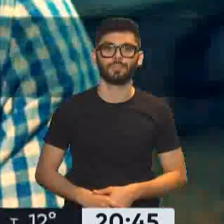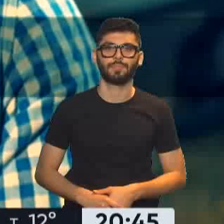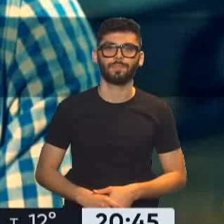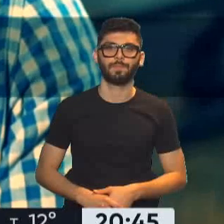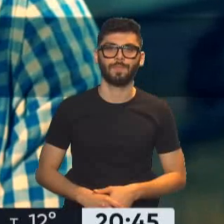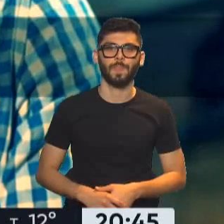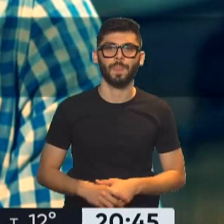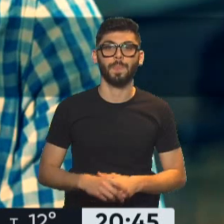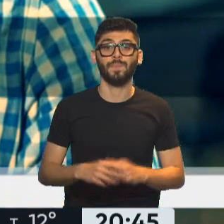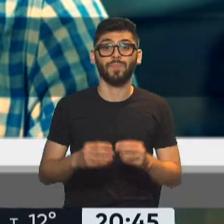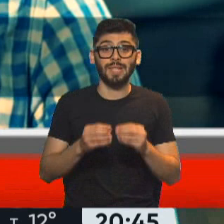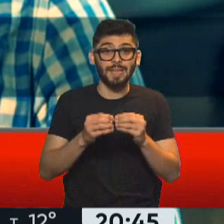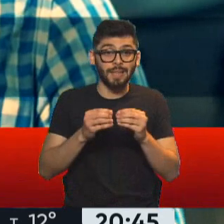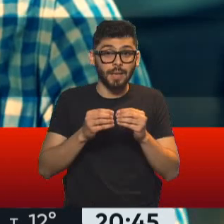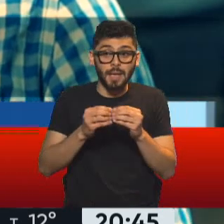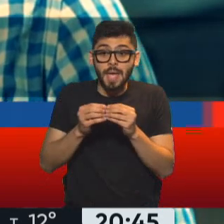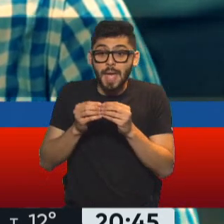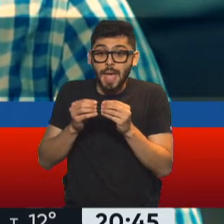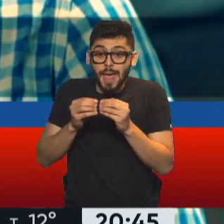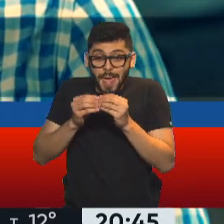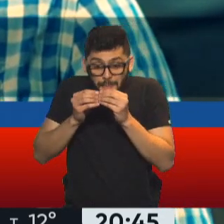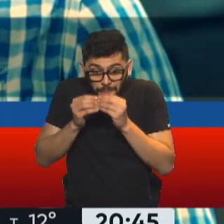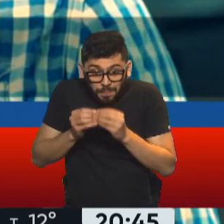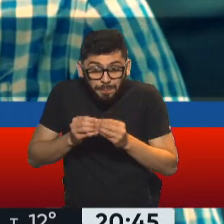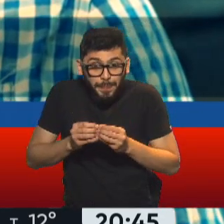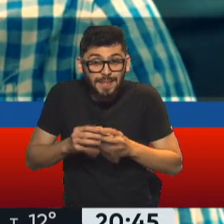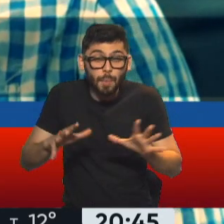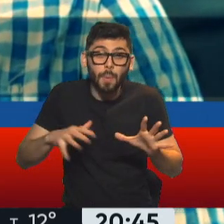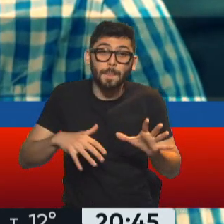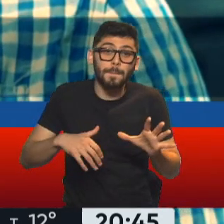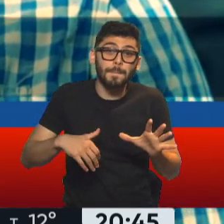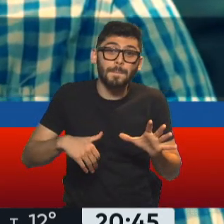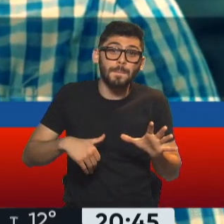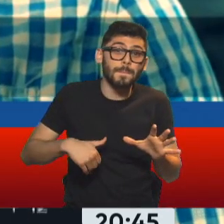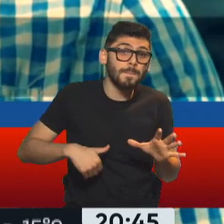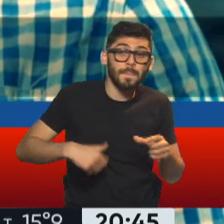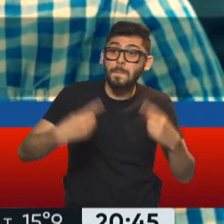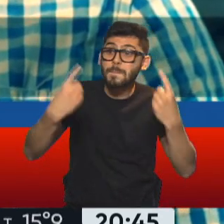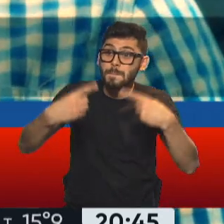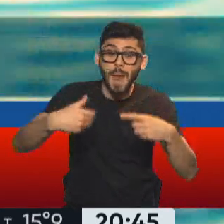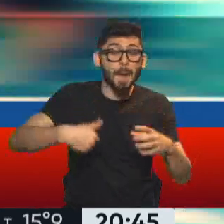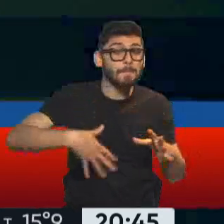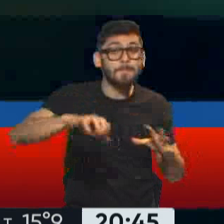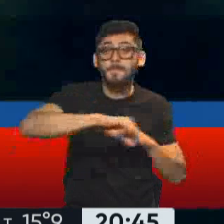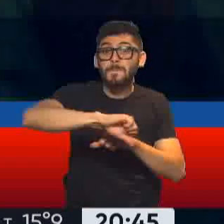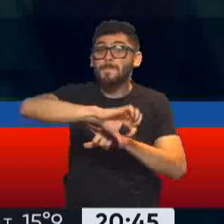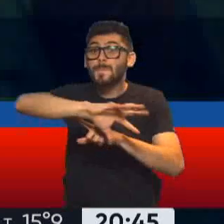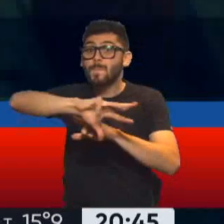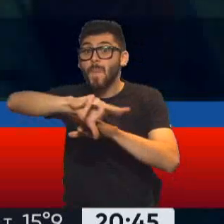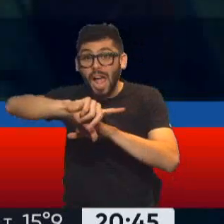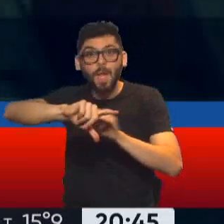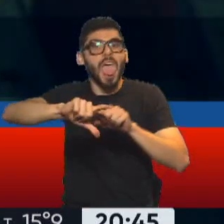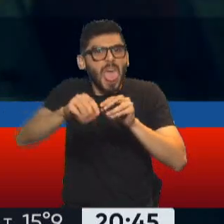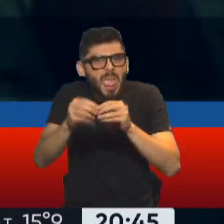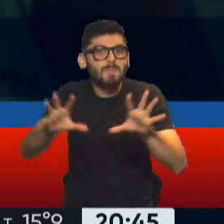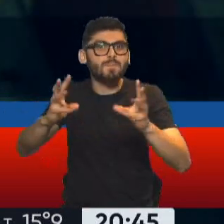Se empezó a terminar la mayor estafa que se haya consumado con los peajes en la Argentina y probablemente